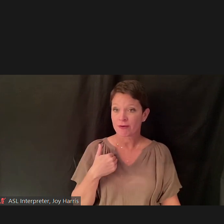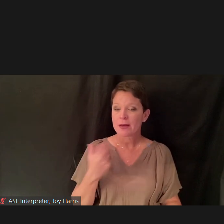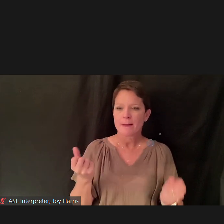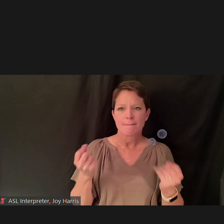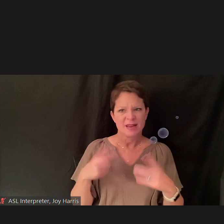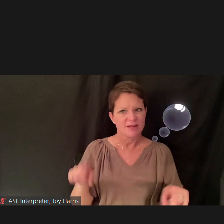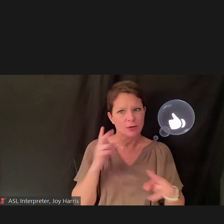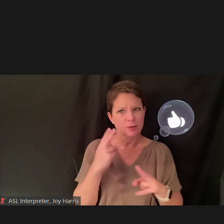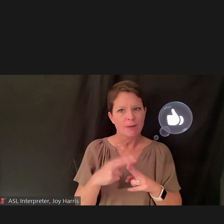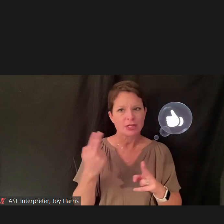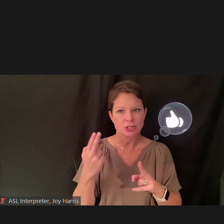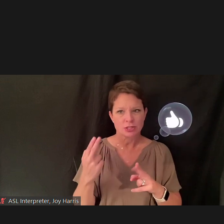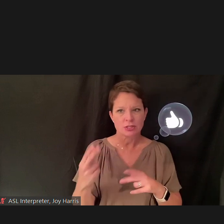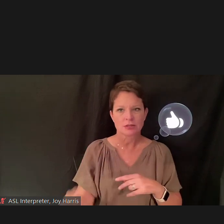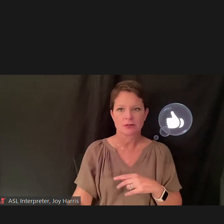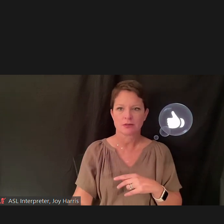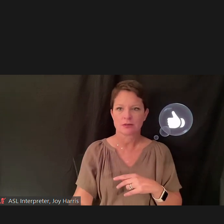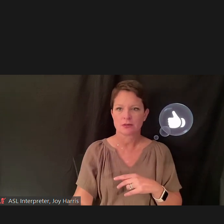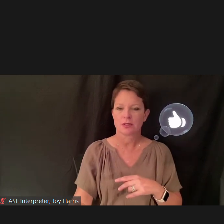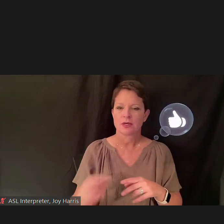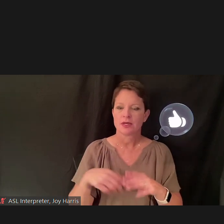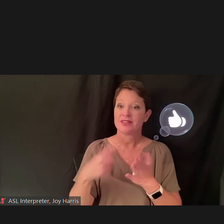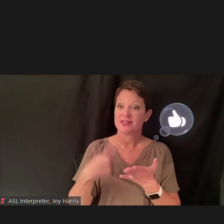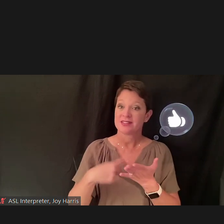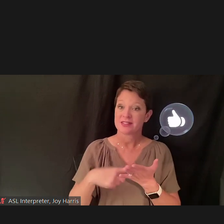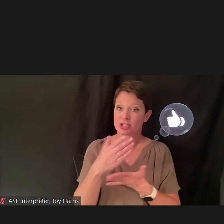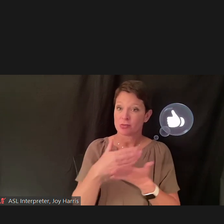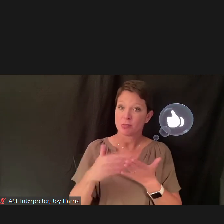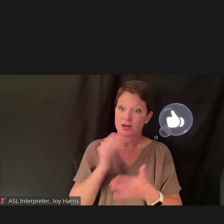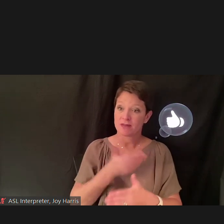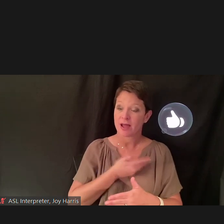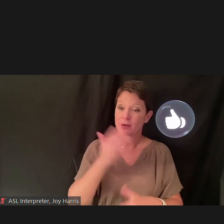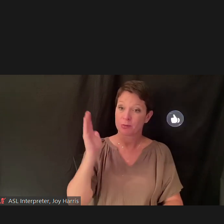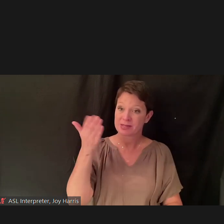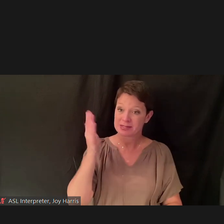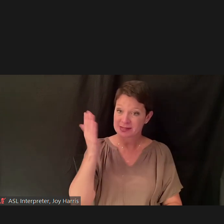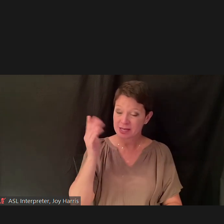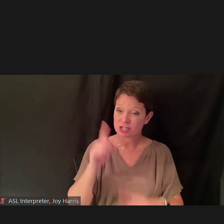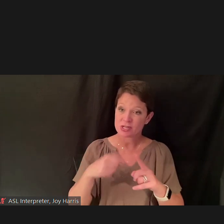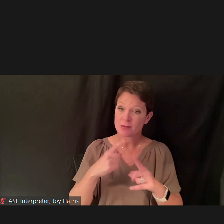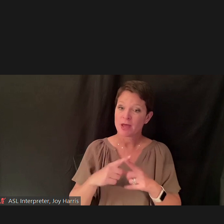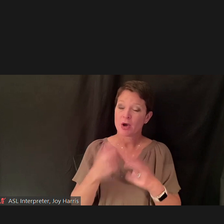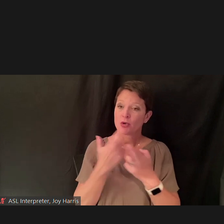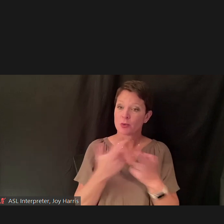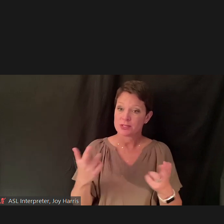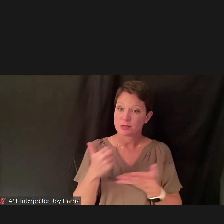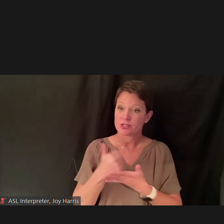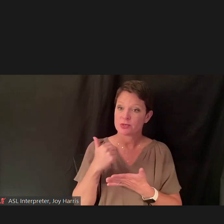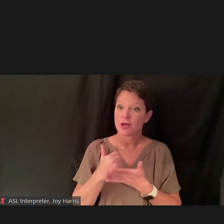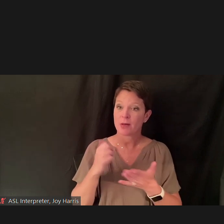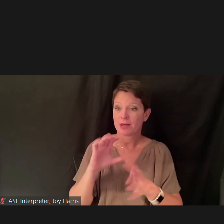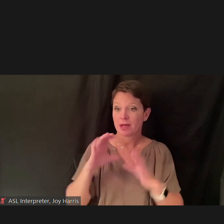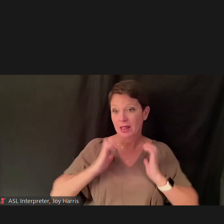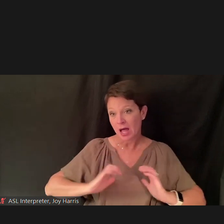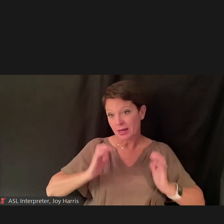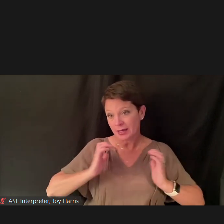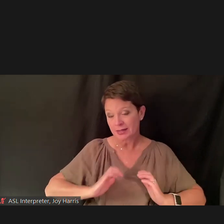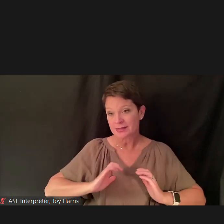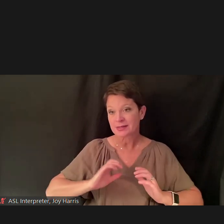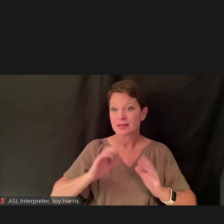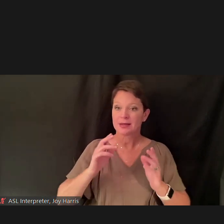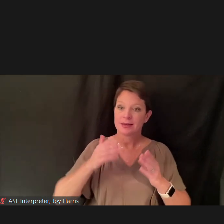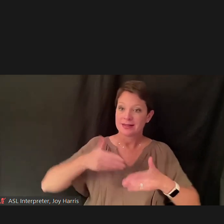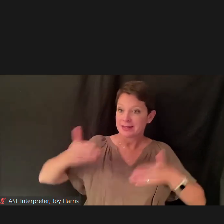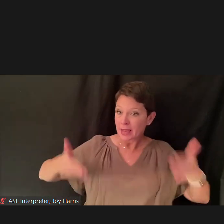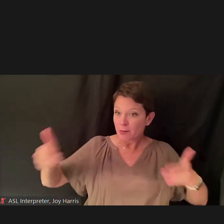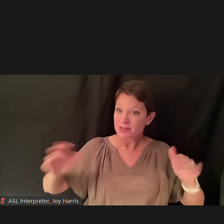a discutir varios recursos. Ya hemos discutido varios. Recursos que